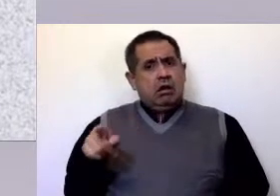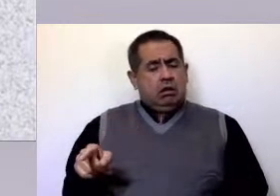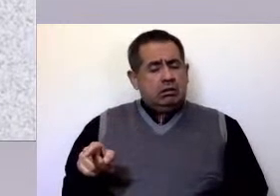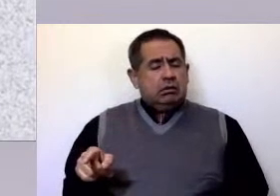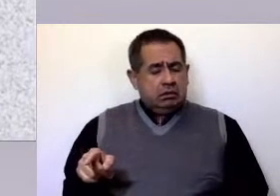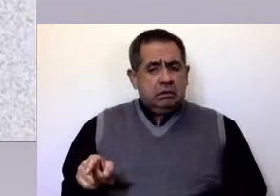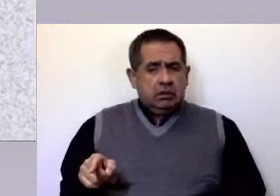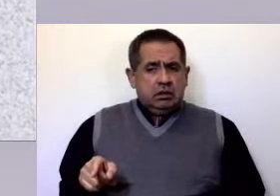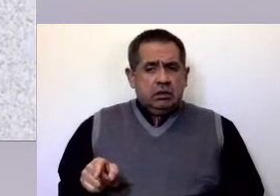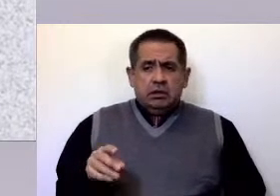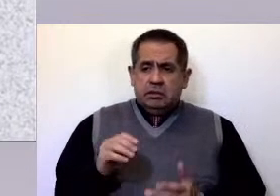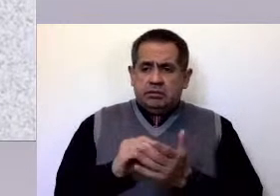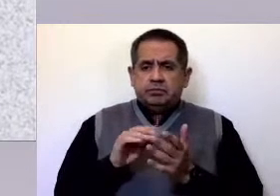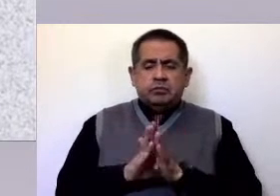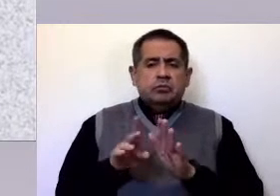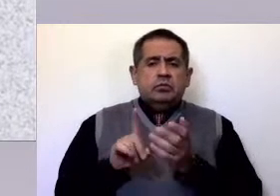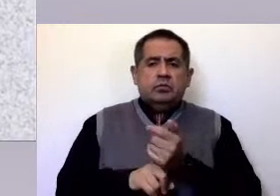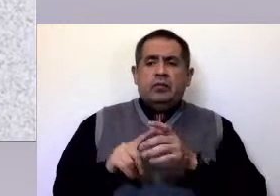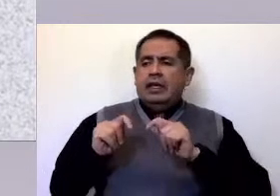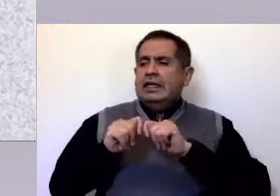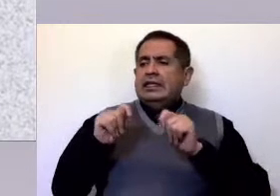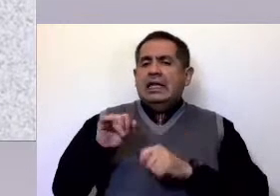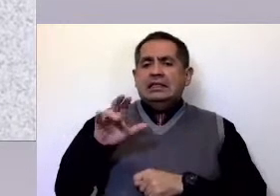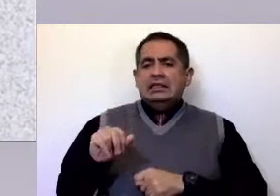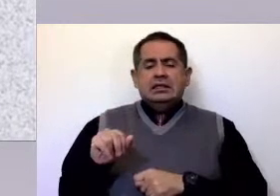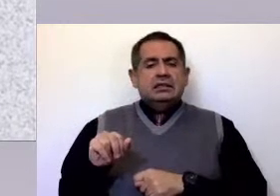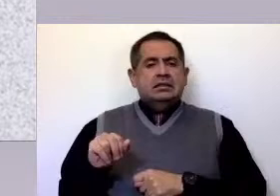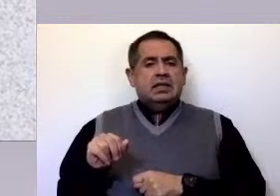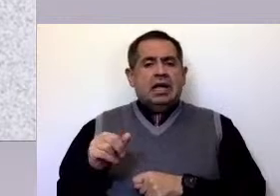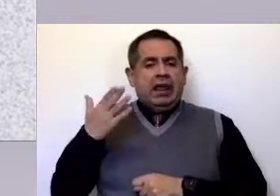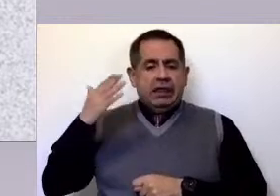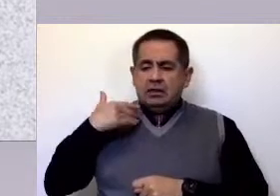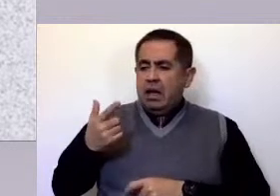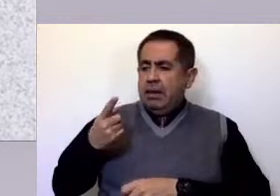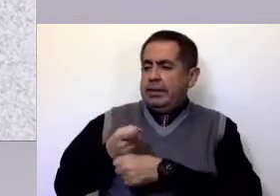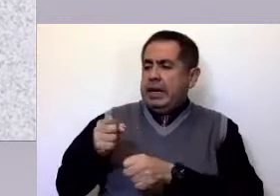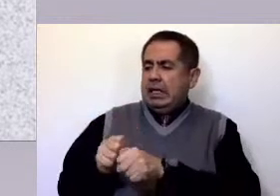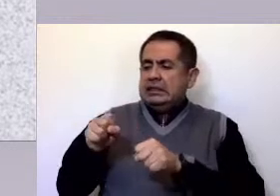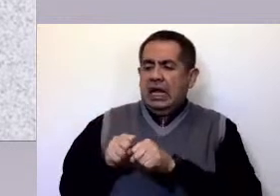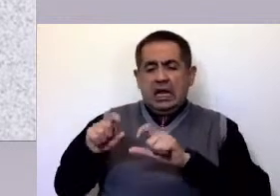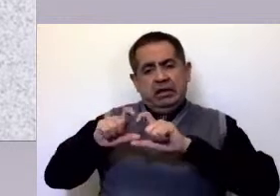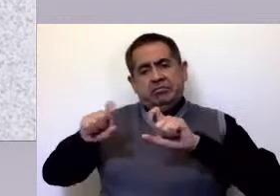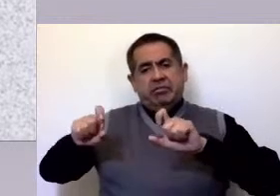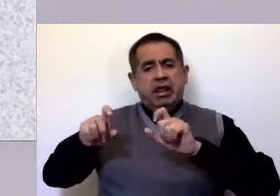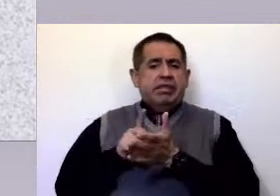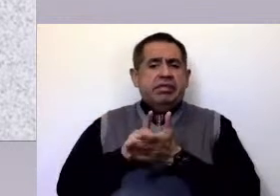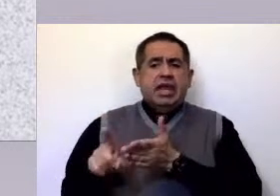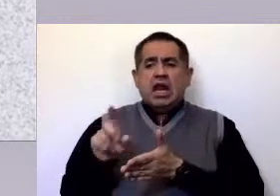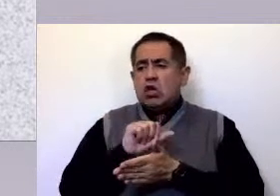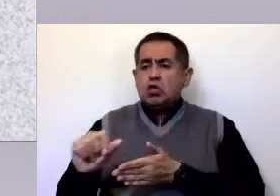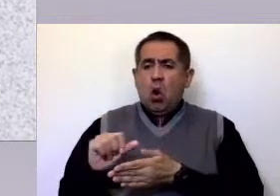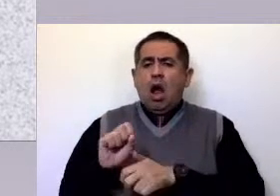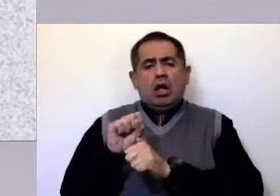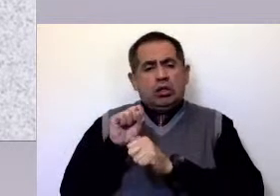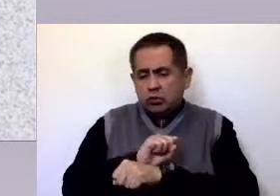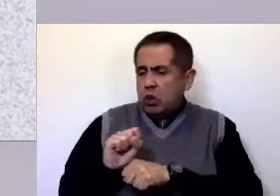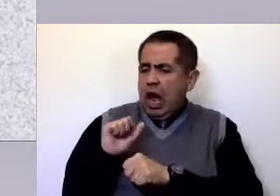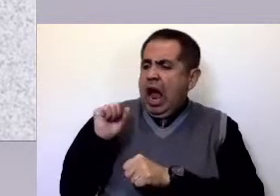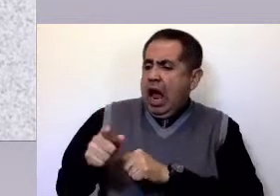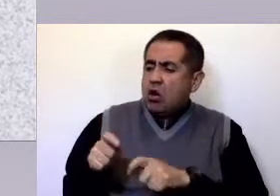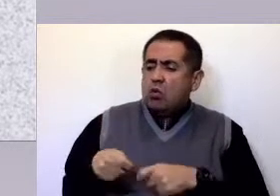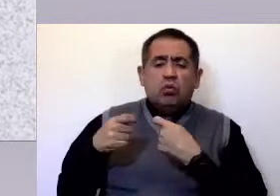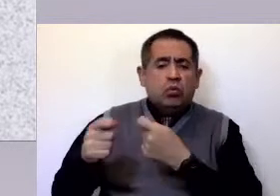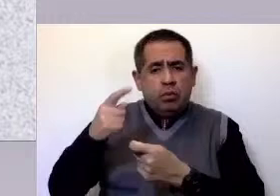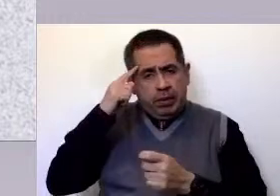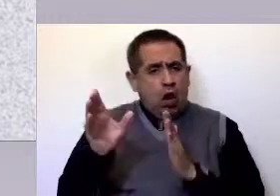que fue plasmado en la tesis aislada emitida por la primera sala bajo el rubro derecho al mínimo vital en el orden constitucional